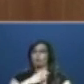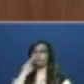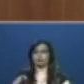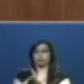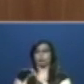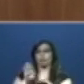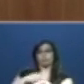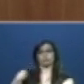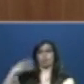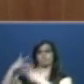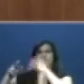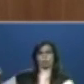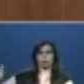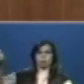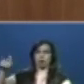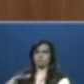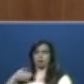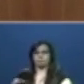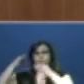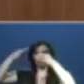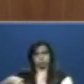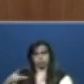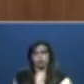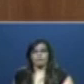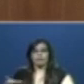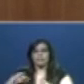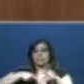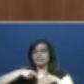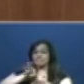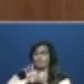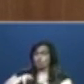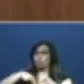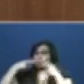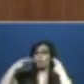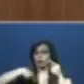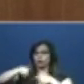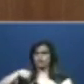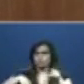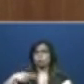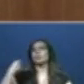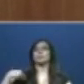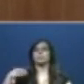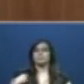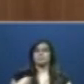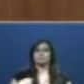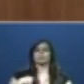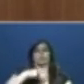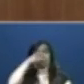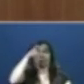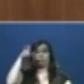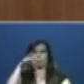para garantizar la disponibilidad de un servicio público de transporte en las localidades afectadas por la reciente reordenación de los servicios